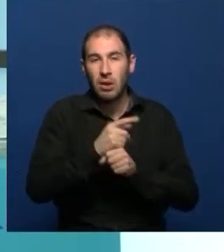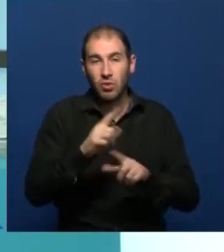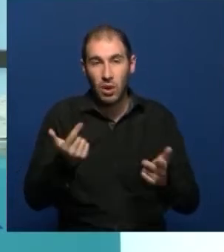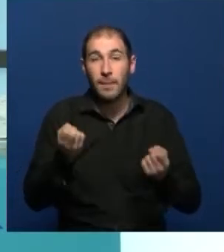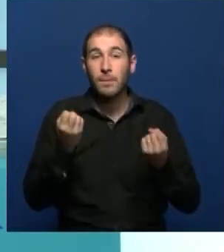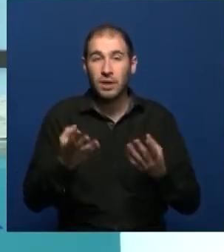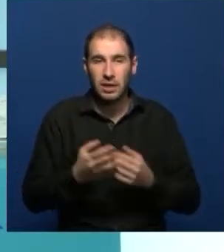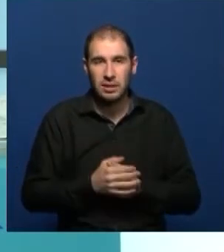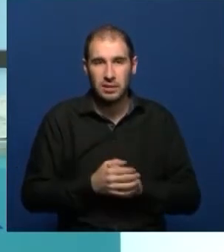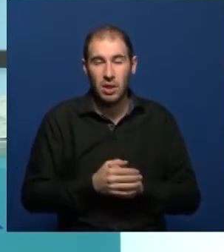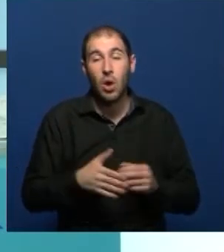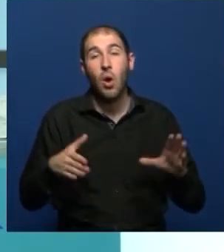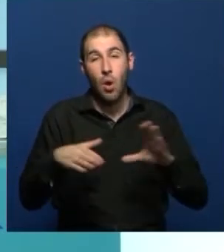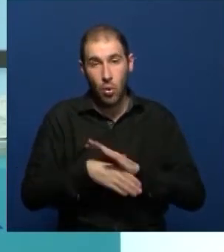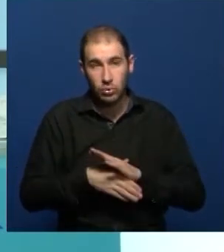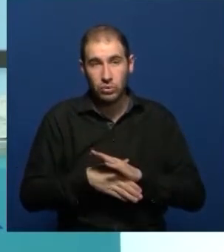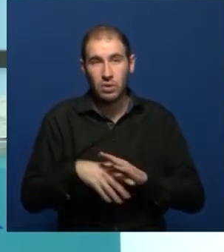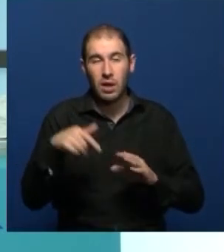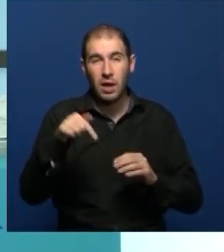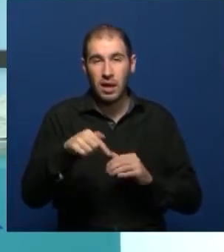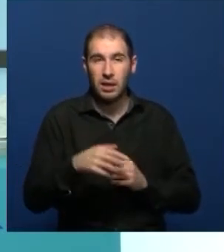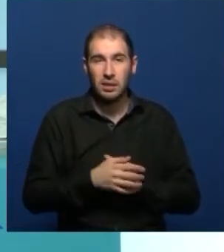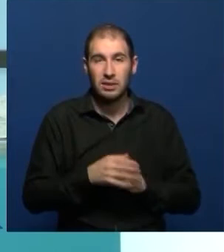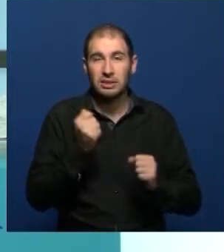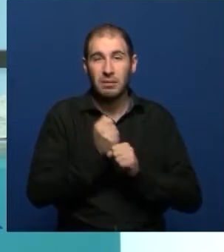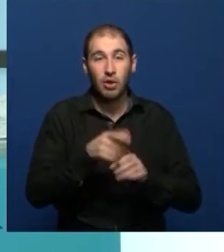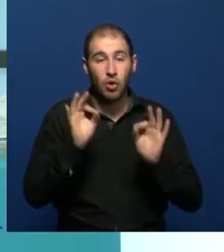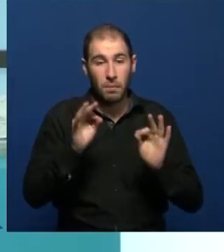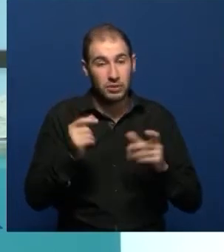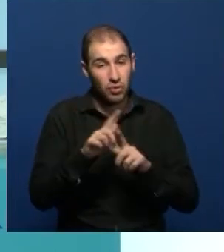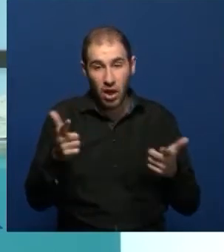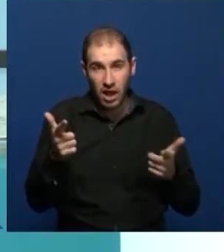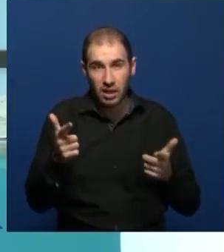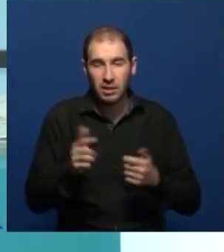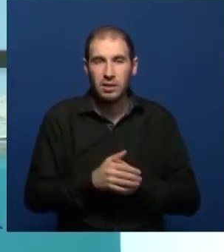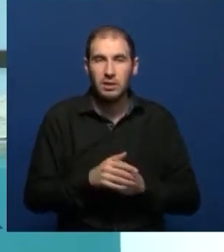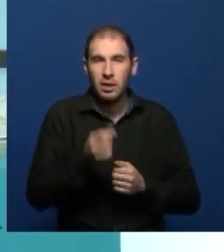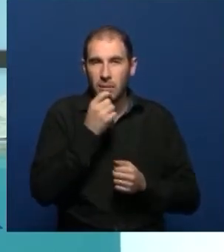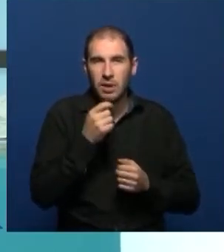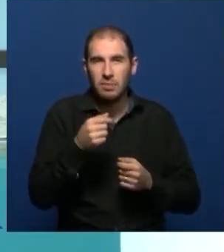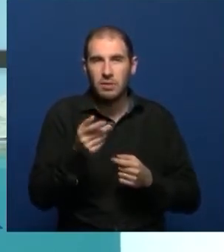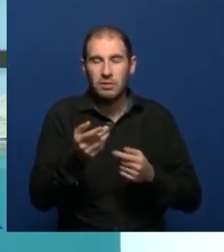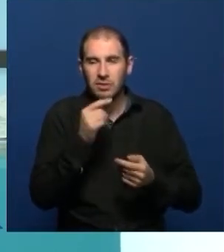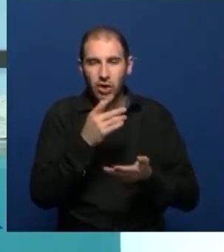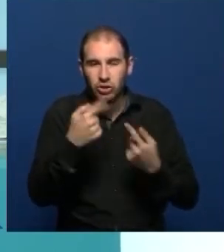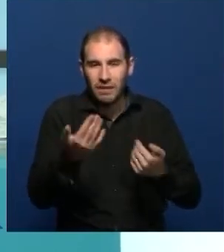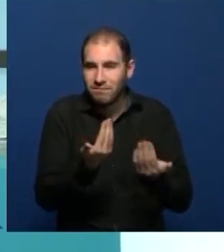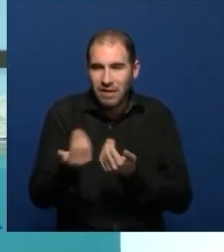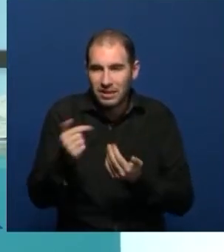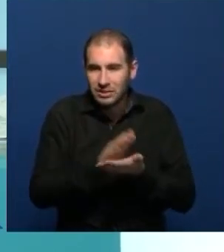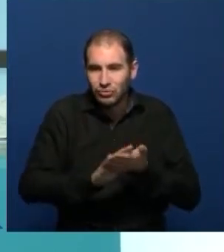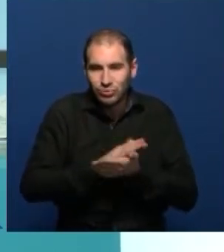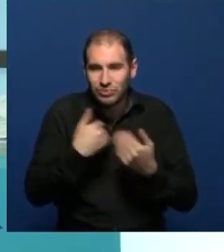qué? Porque justamente al caerse el pleno empleo, no podemos cubrir los baches en los cuales